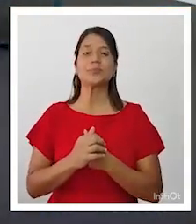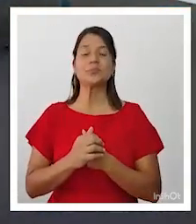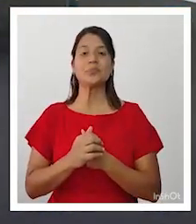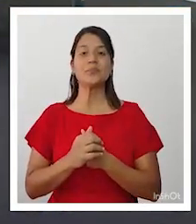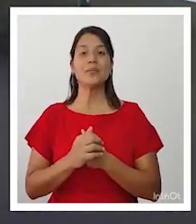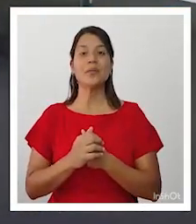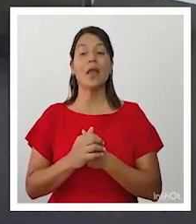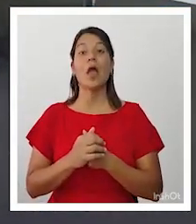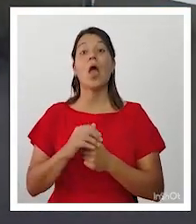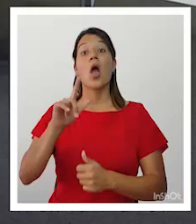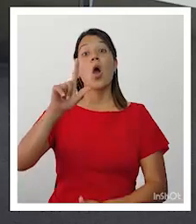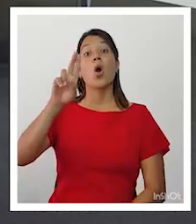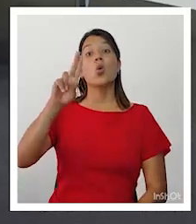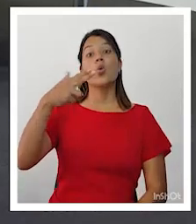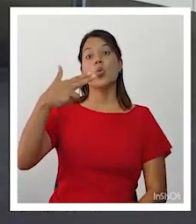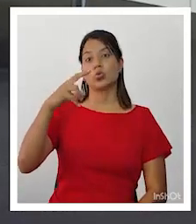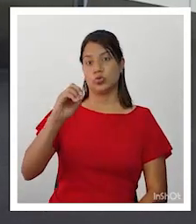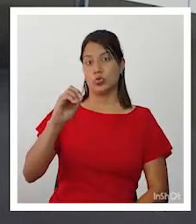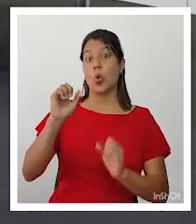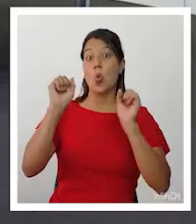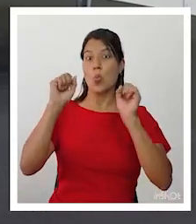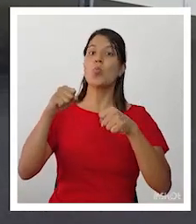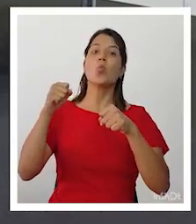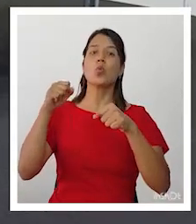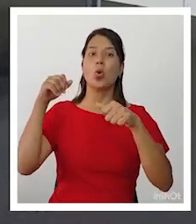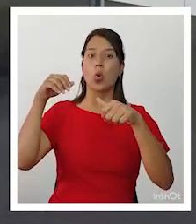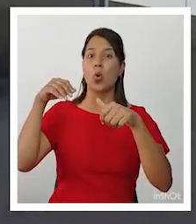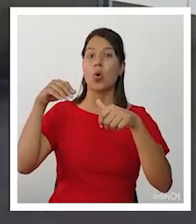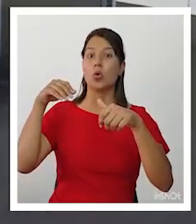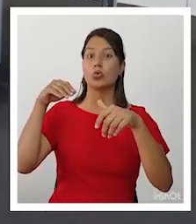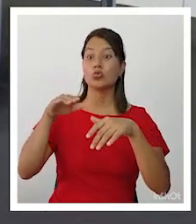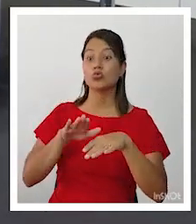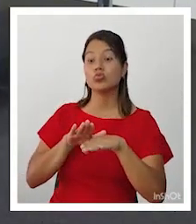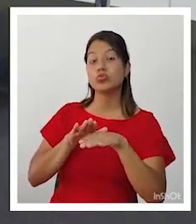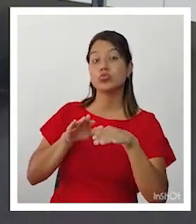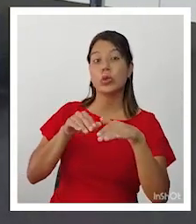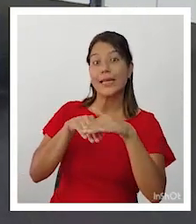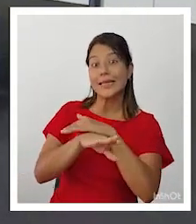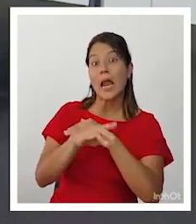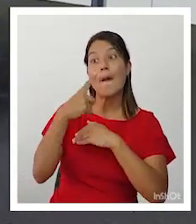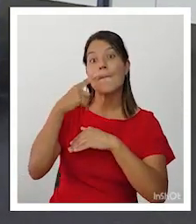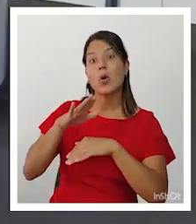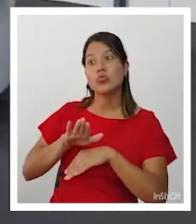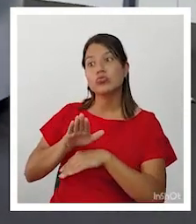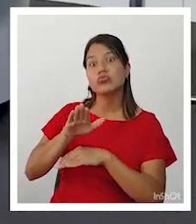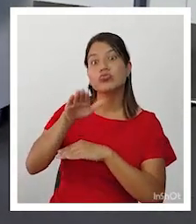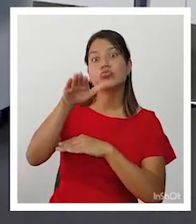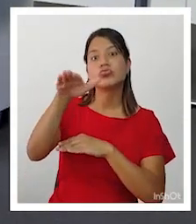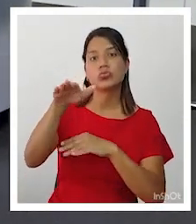hecho de que Lucho entrara a través de una rampa fue premeditado.